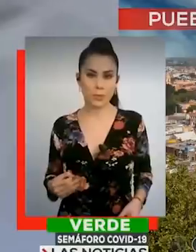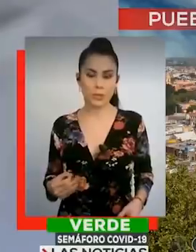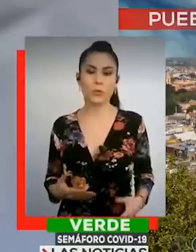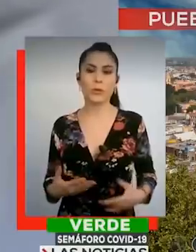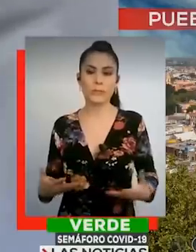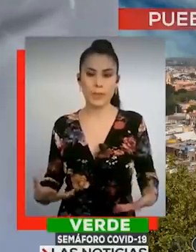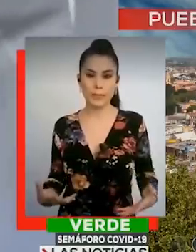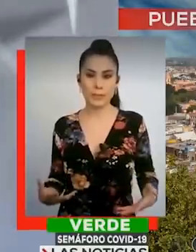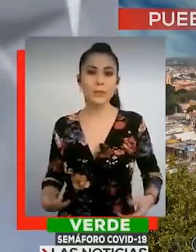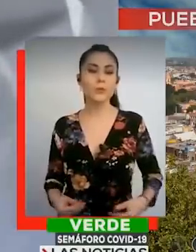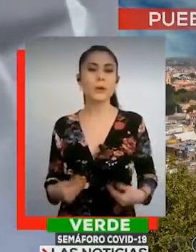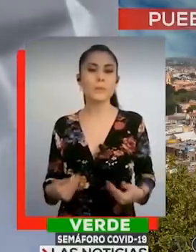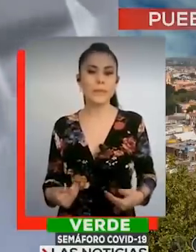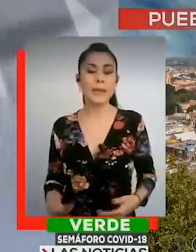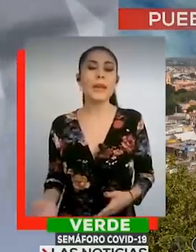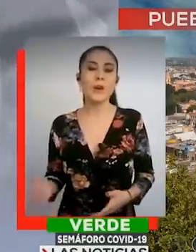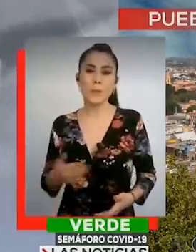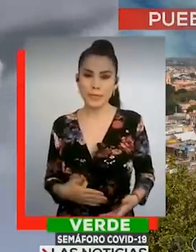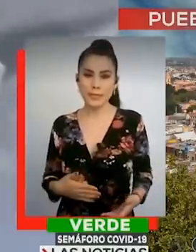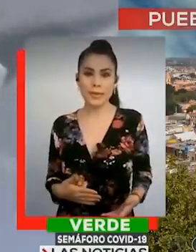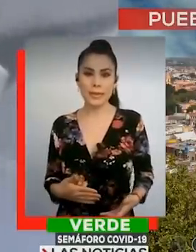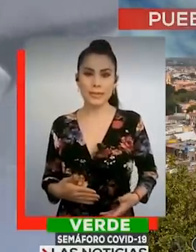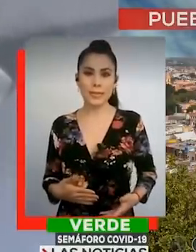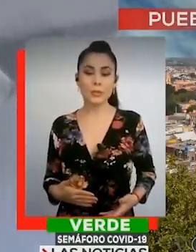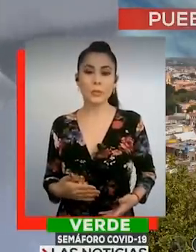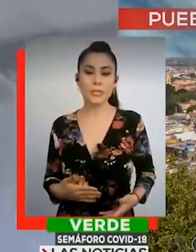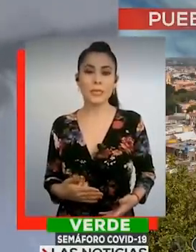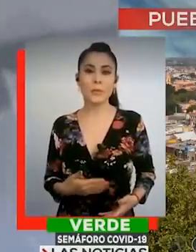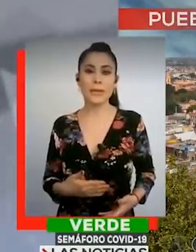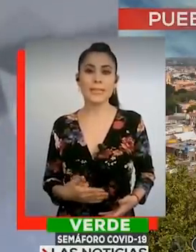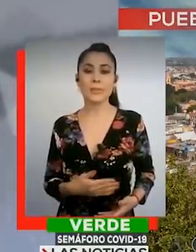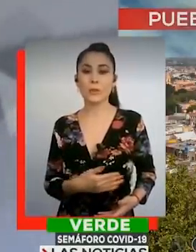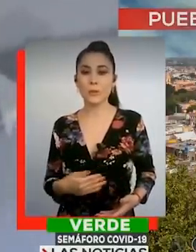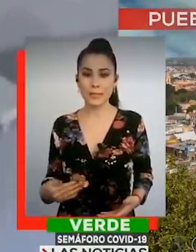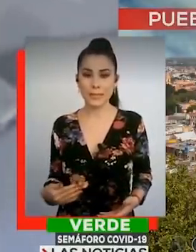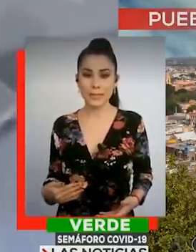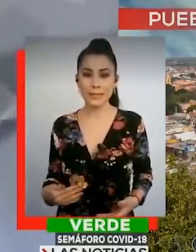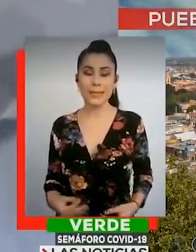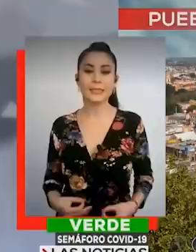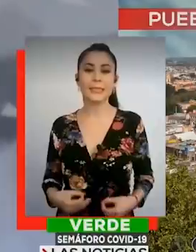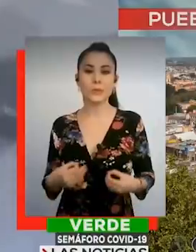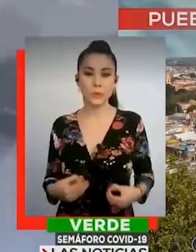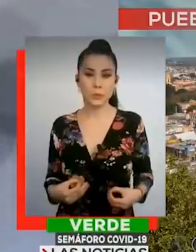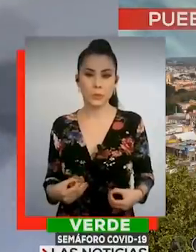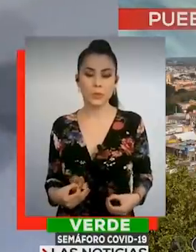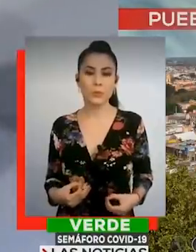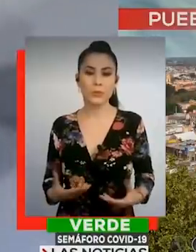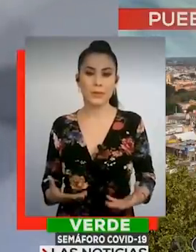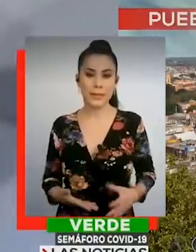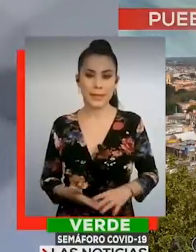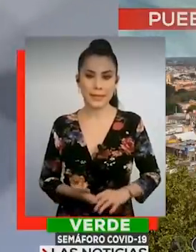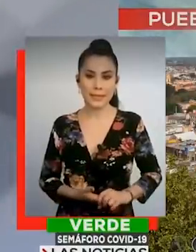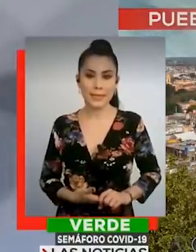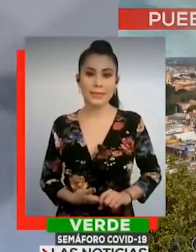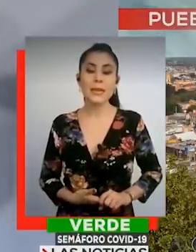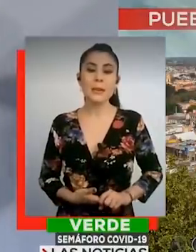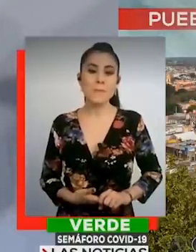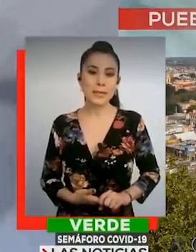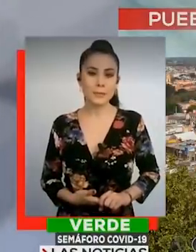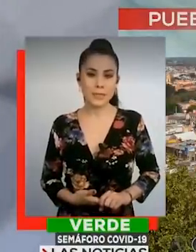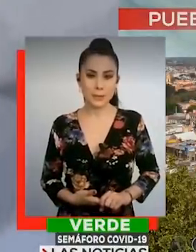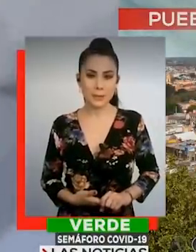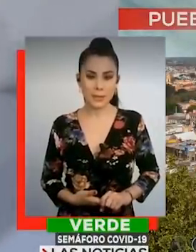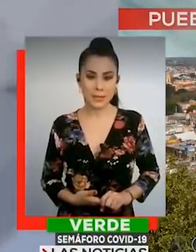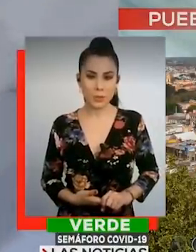80% con ráfagas de viento nuevamente como ayer estarán registrando lluvias acompañadas de tormentas eléctricas y en algunos puntos posibilidad de granizadas